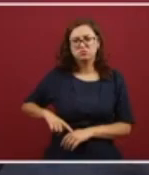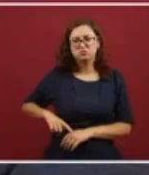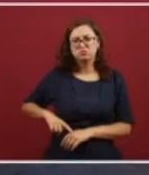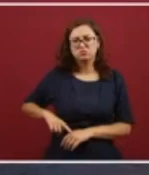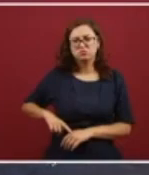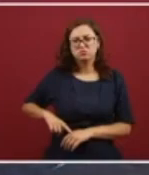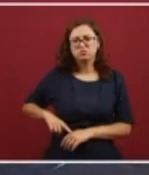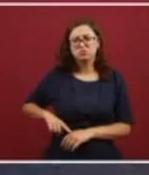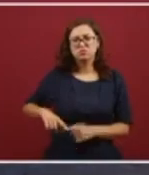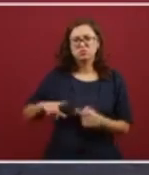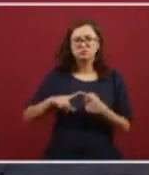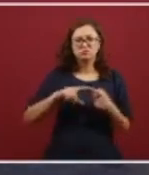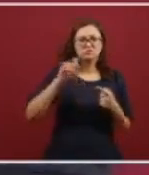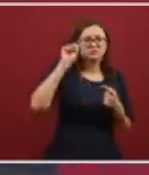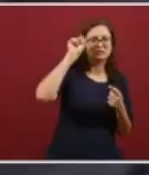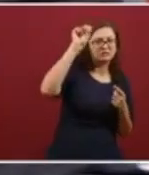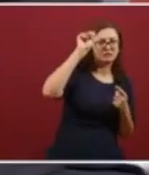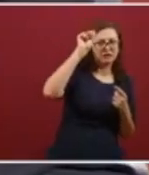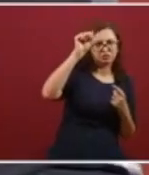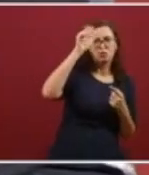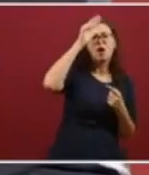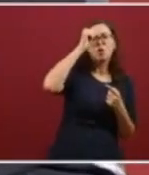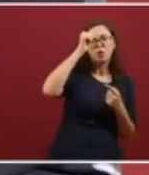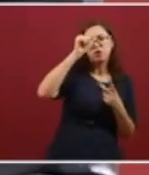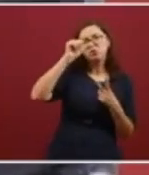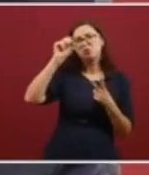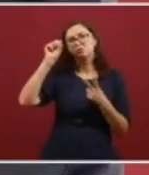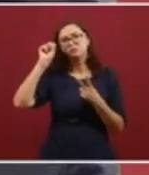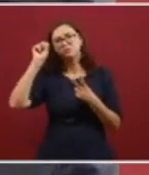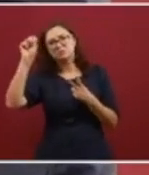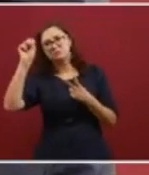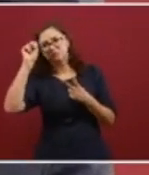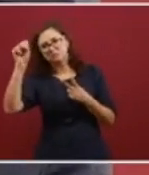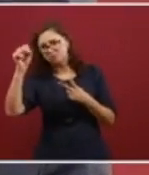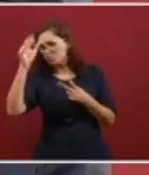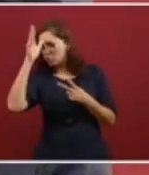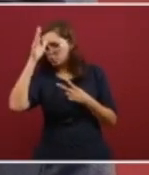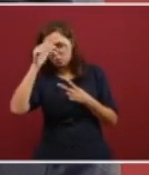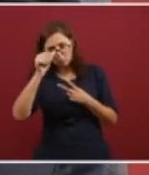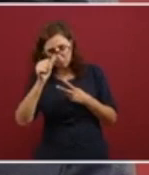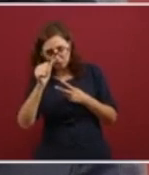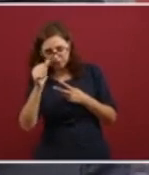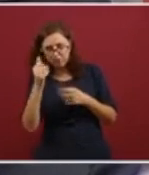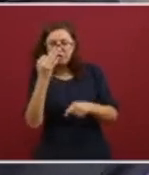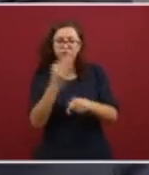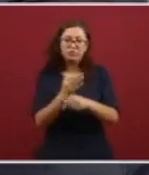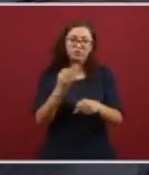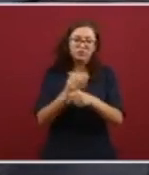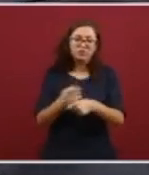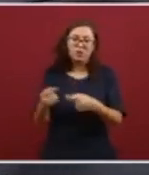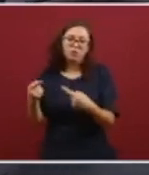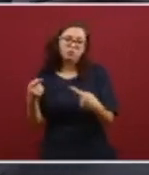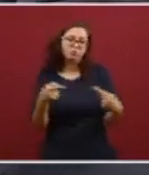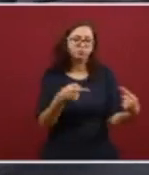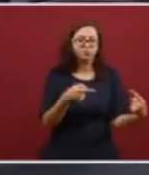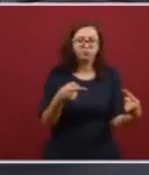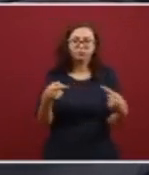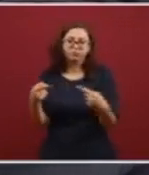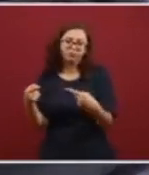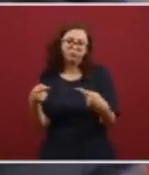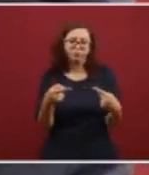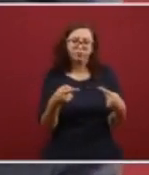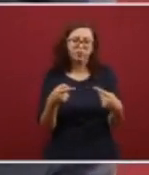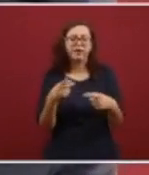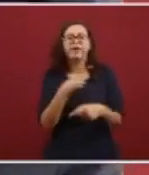del sindicato estuvieron de acuerdo, otros no. Eso es lo que está sucediendo, creo yo. Entonces, hay que